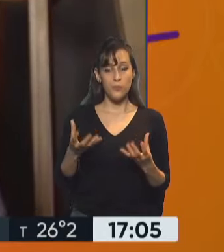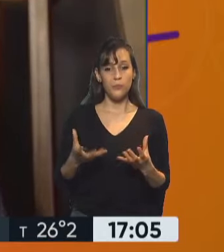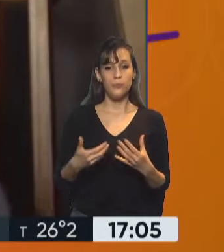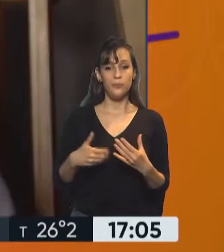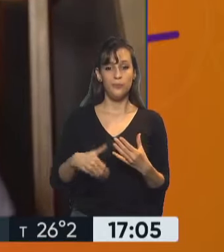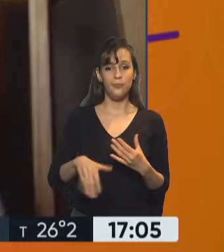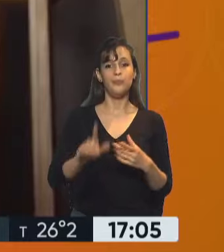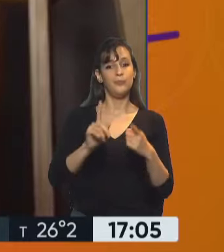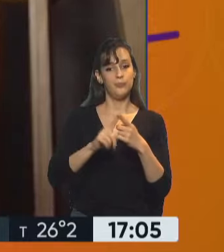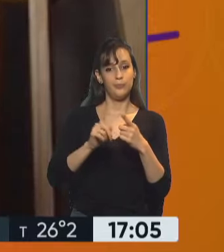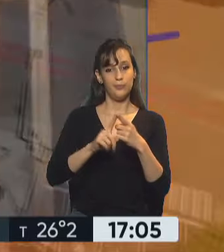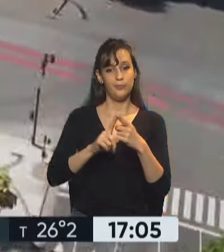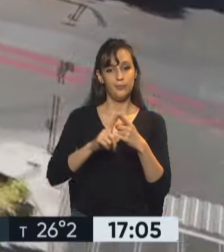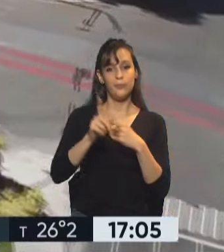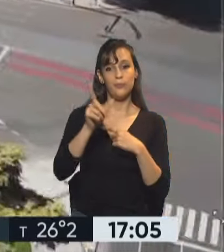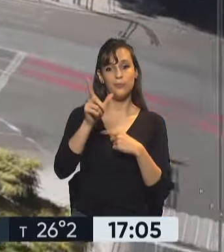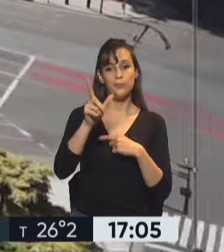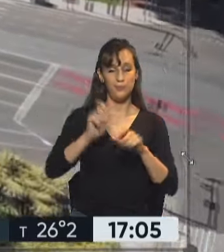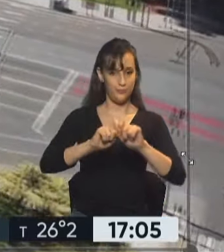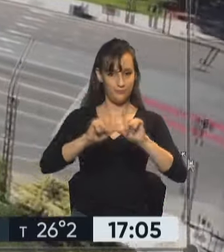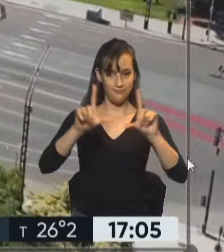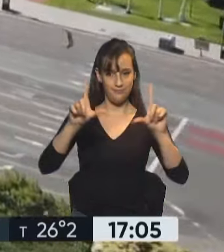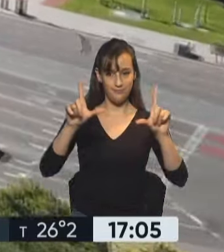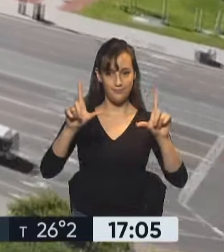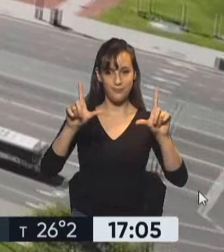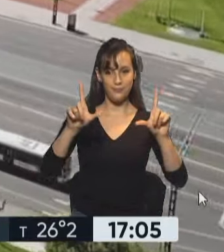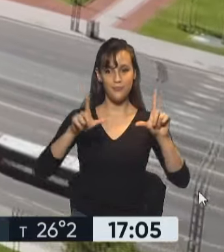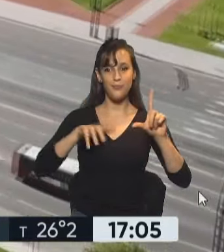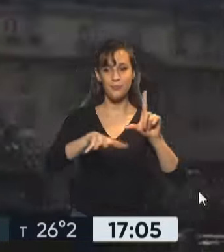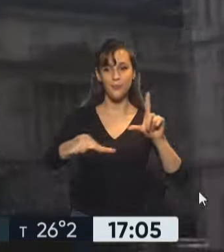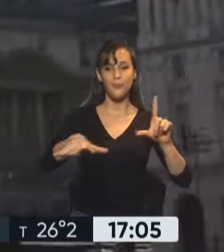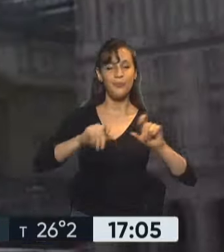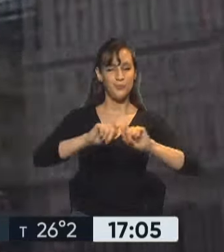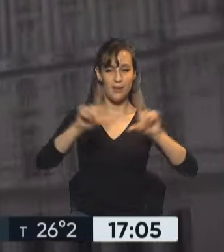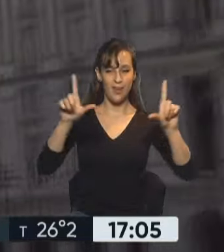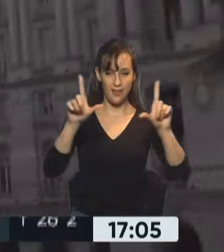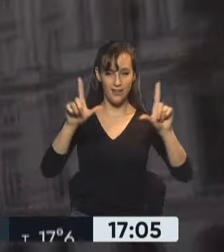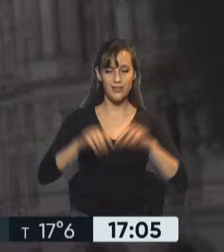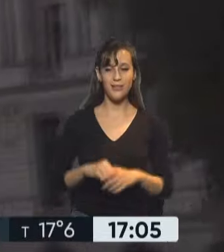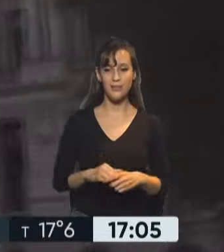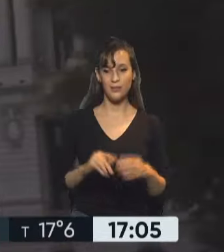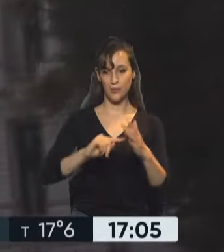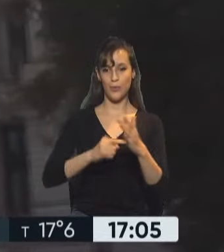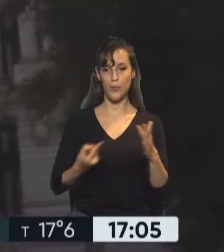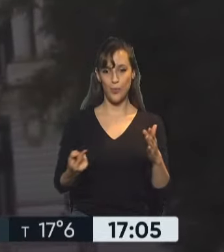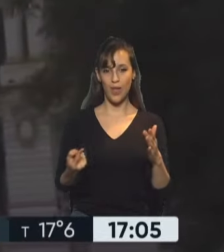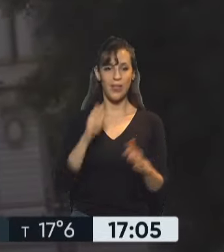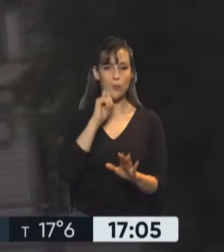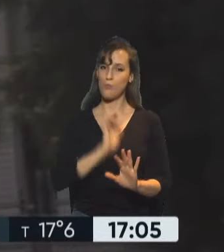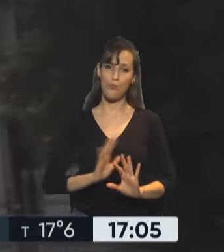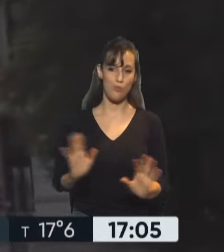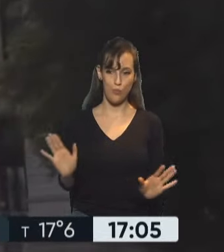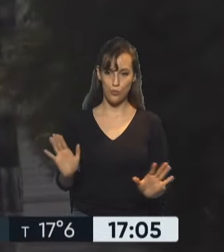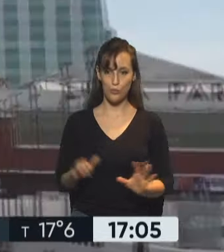nuestro móvil, a ver si tenemos ahí las imágenes para arrancar. Ahí están, las imágenes de nuestra ciudad, tan linda,